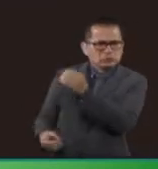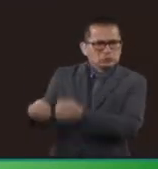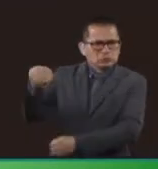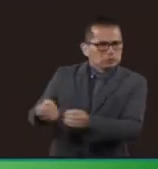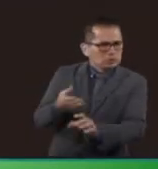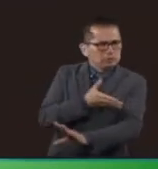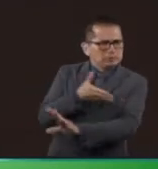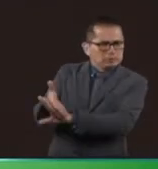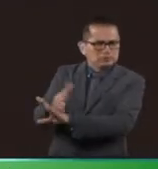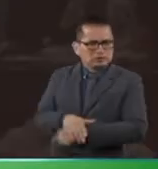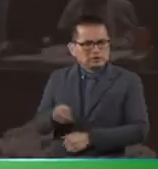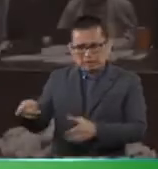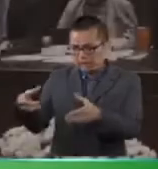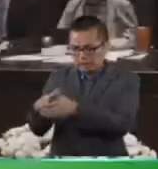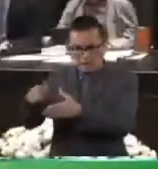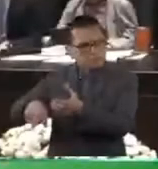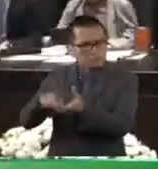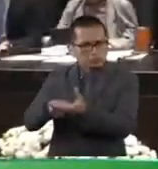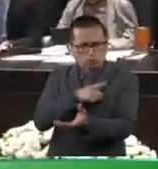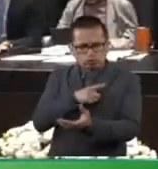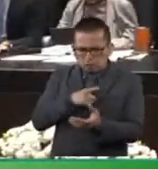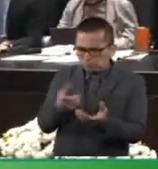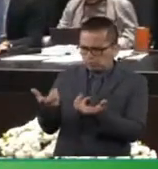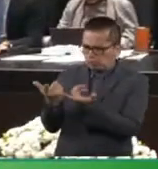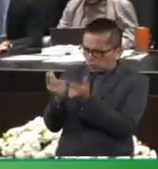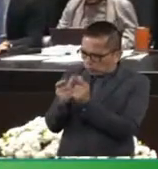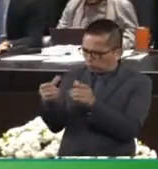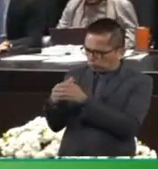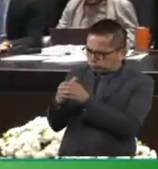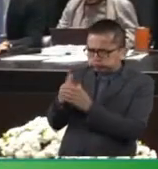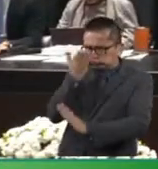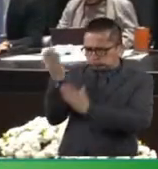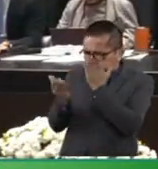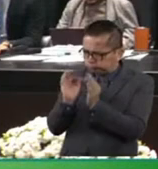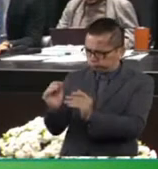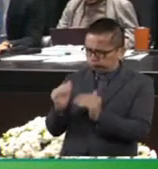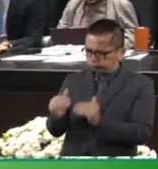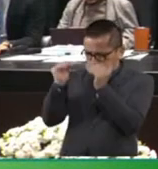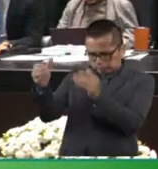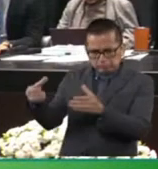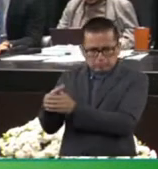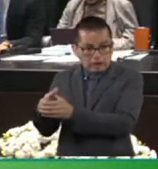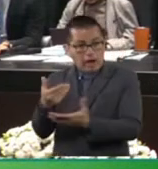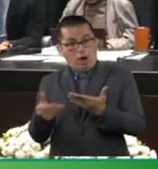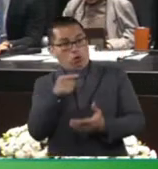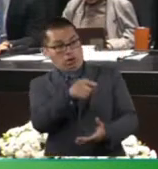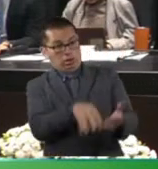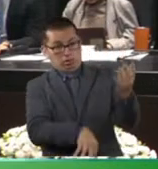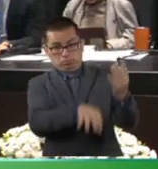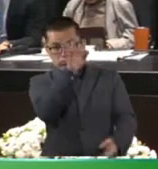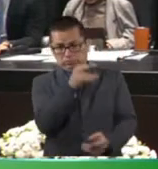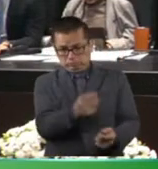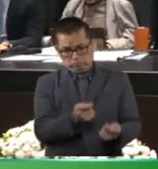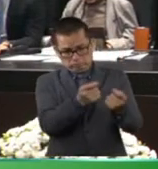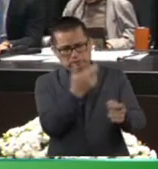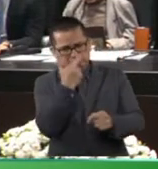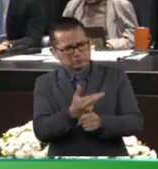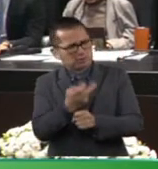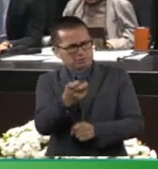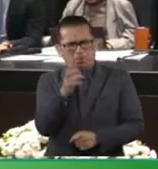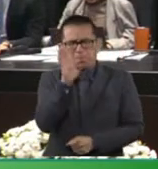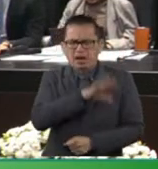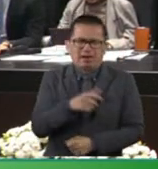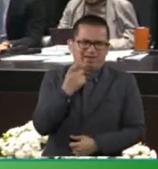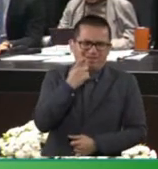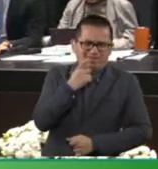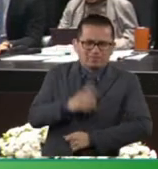años es la colegiación es absolutamente tramposo y mañoso aprovechando una reforma que ustedes mismos dicen que